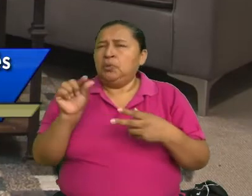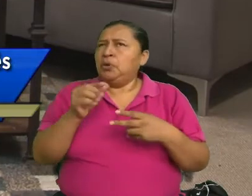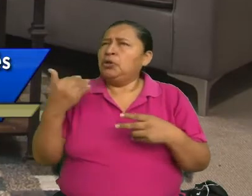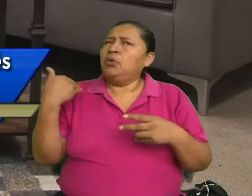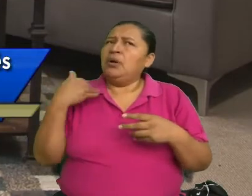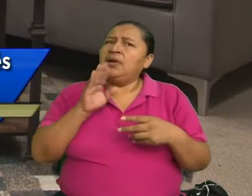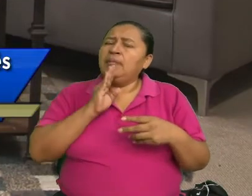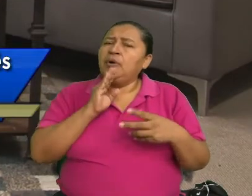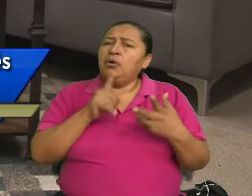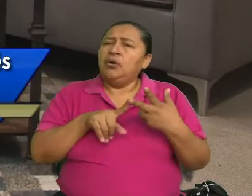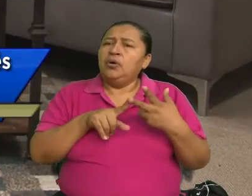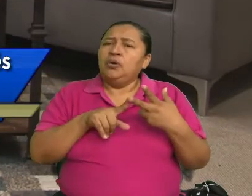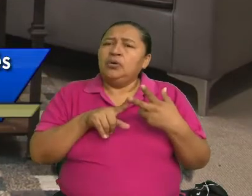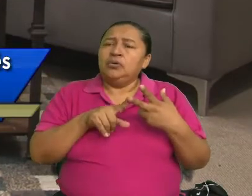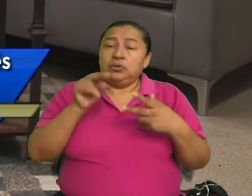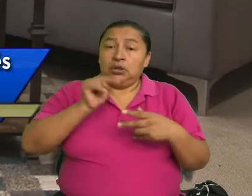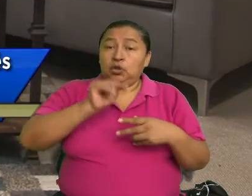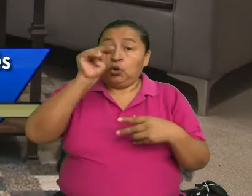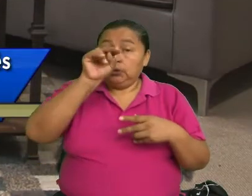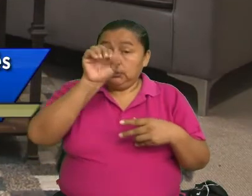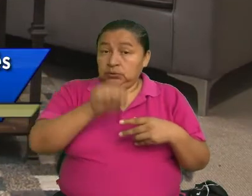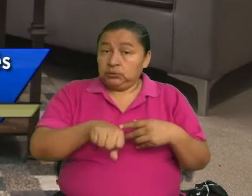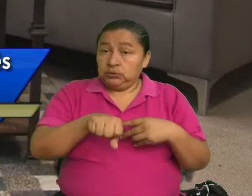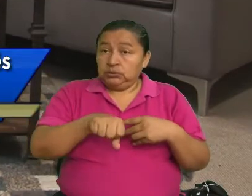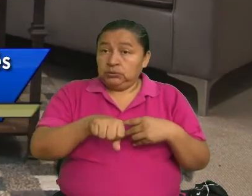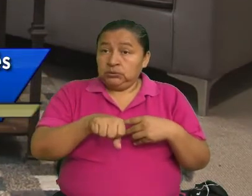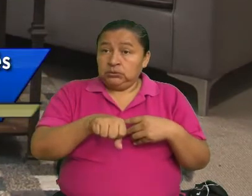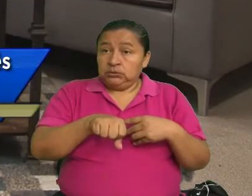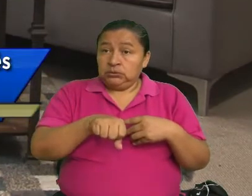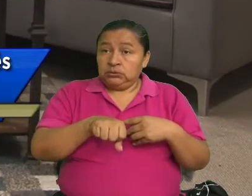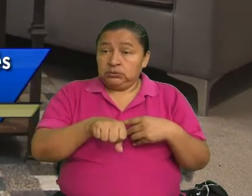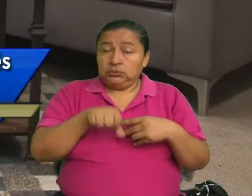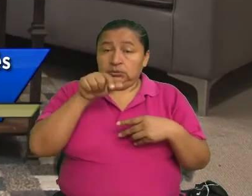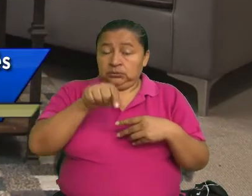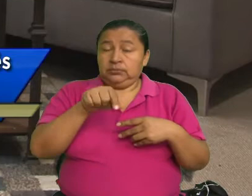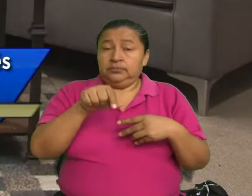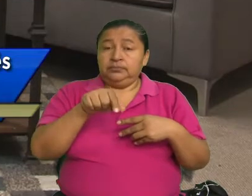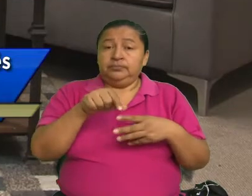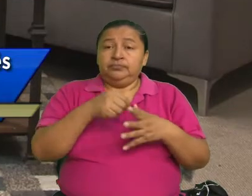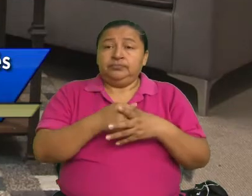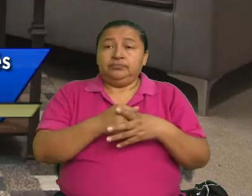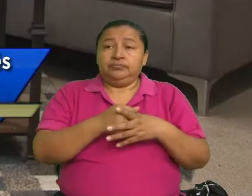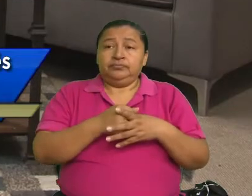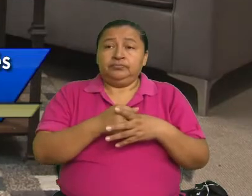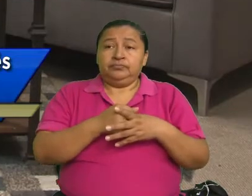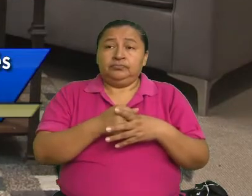hablábamos del norte y del sur de la región autónoma del